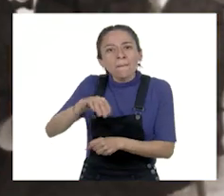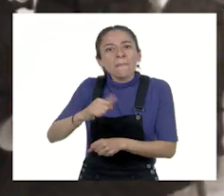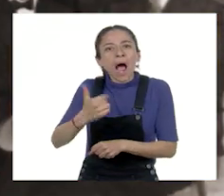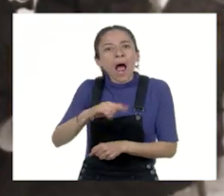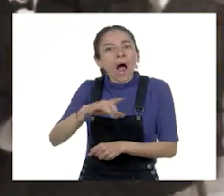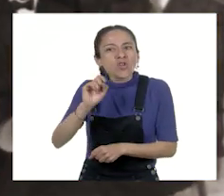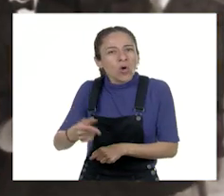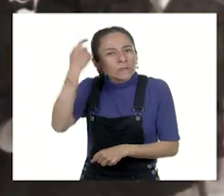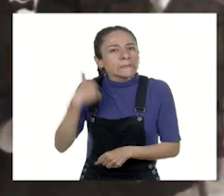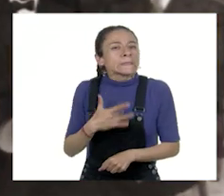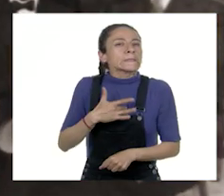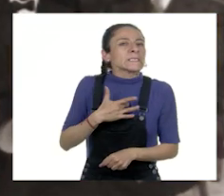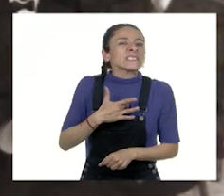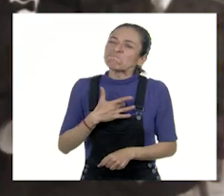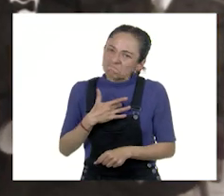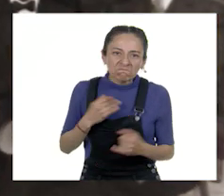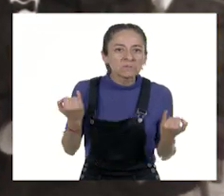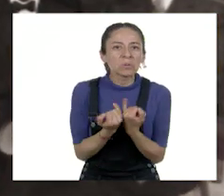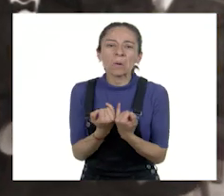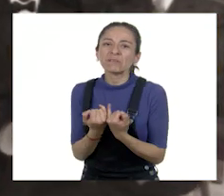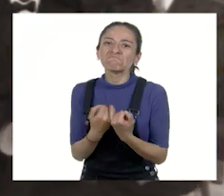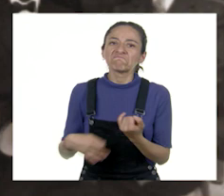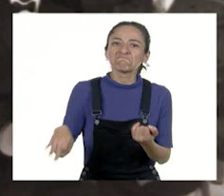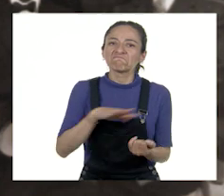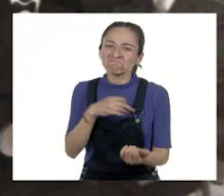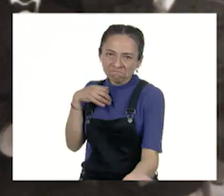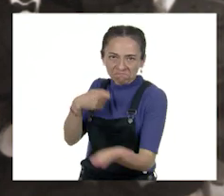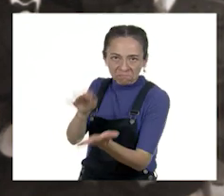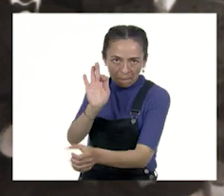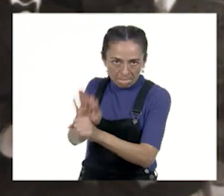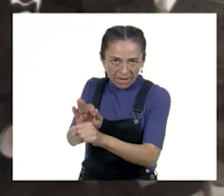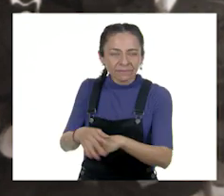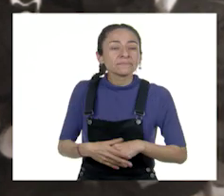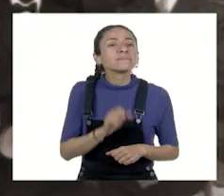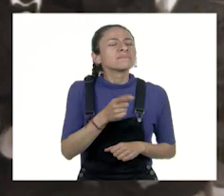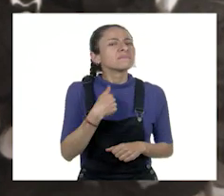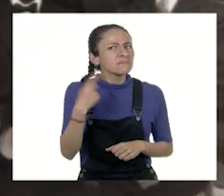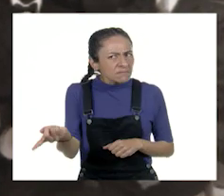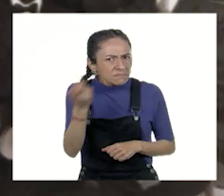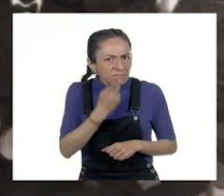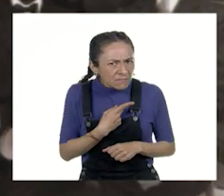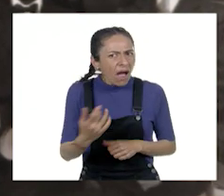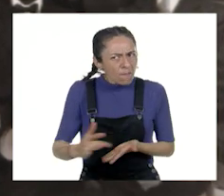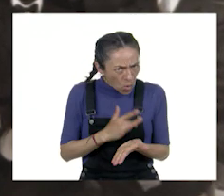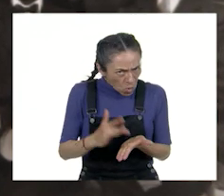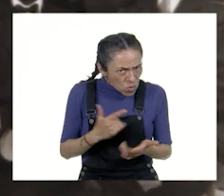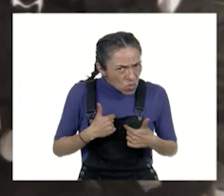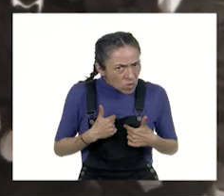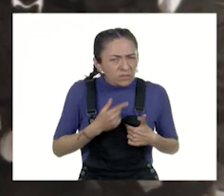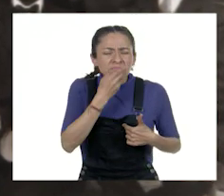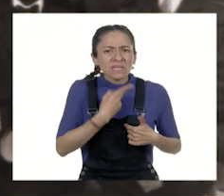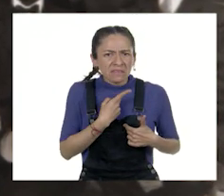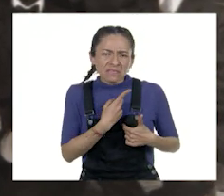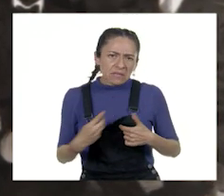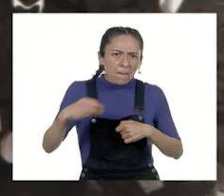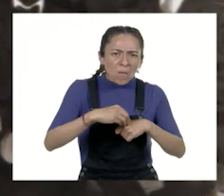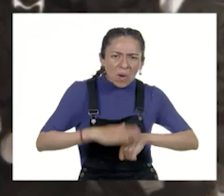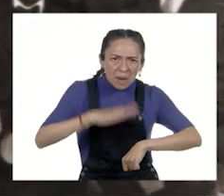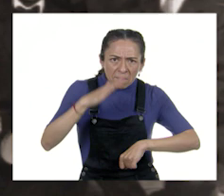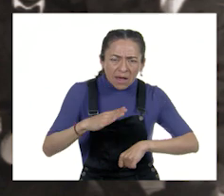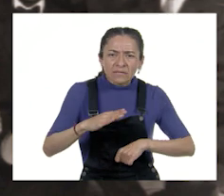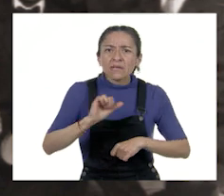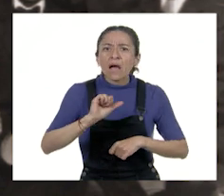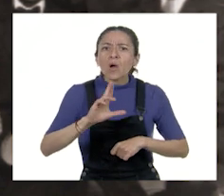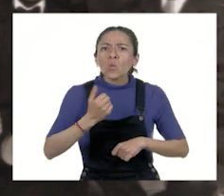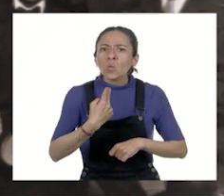defensa también. El señor Pallavicini ha hablado de apoyos que he recibido y agrega que yo he sido enviado aquí por Jesús Acuña para